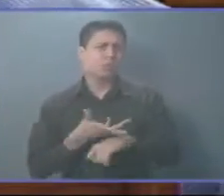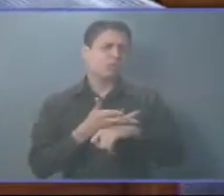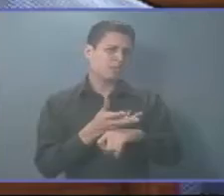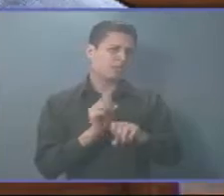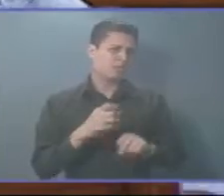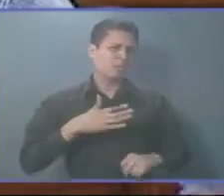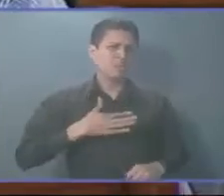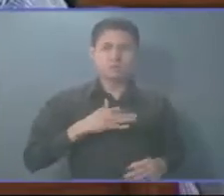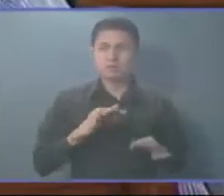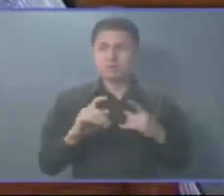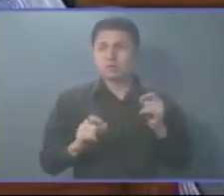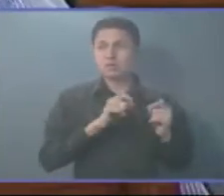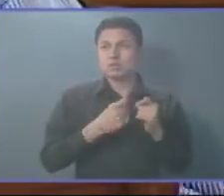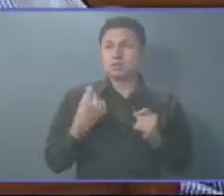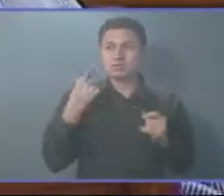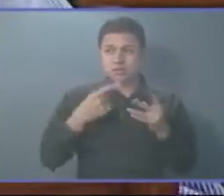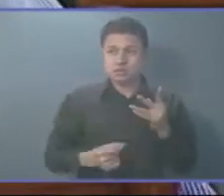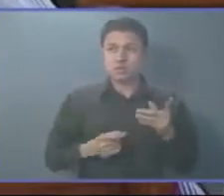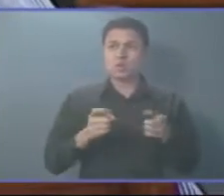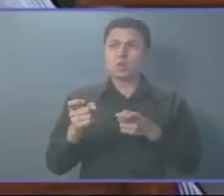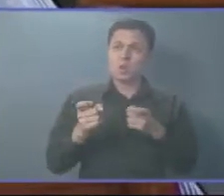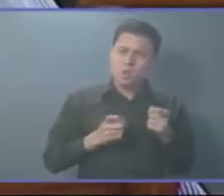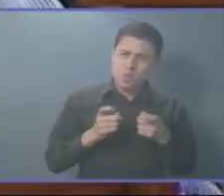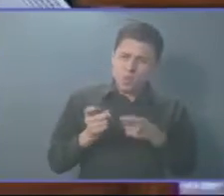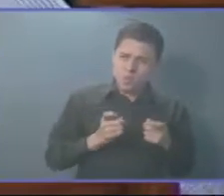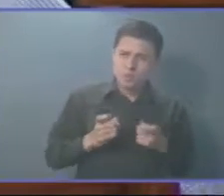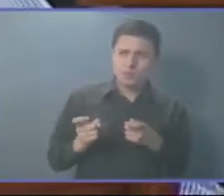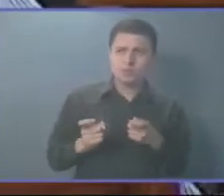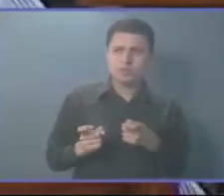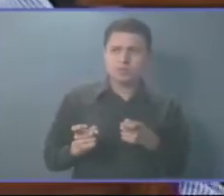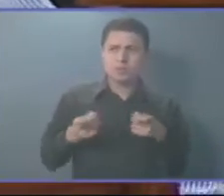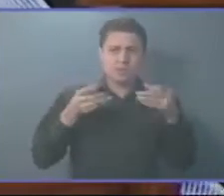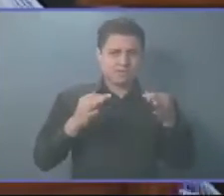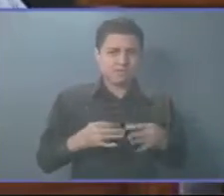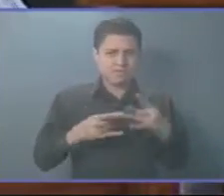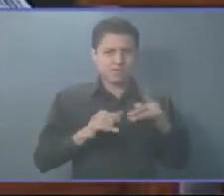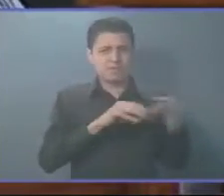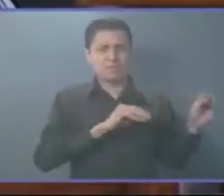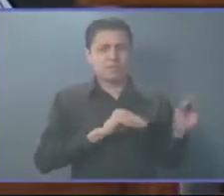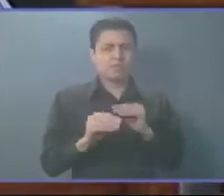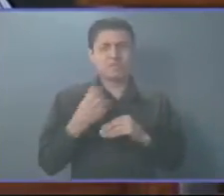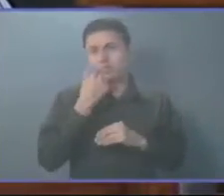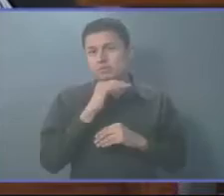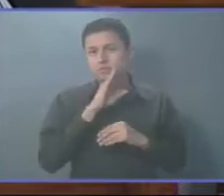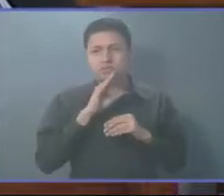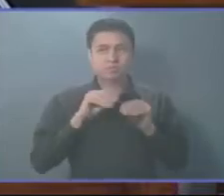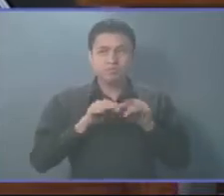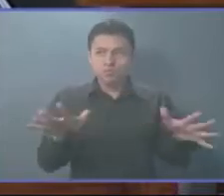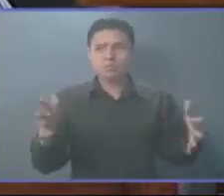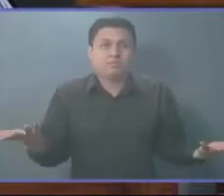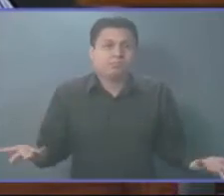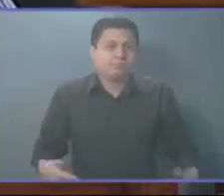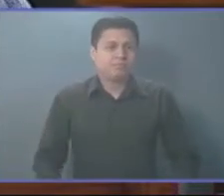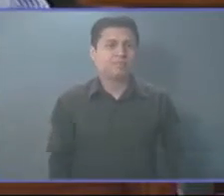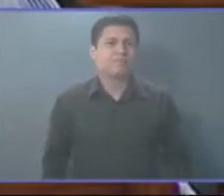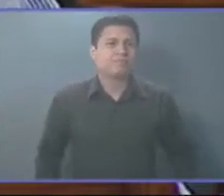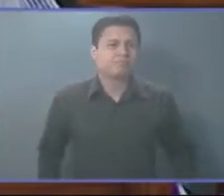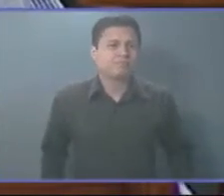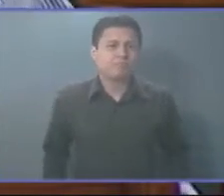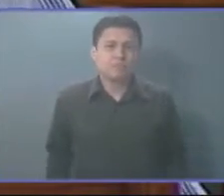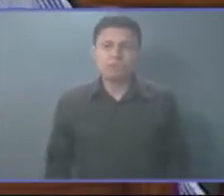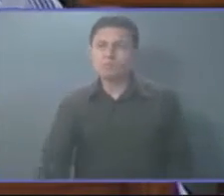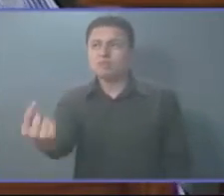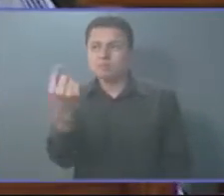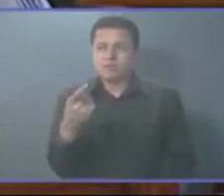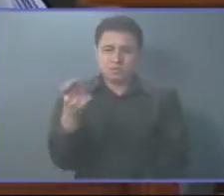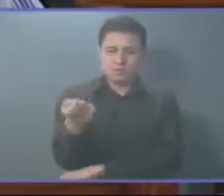tuviera, tal como tiene esta ley, controles y protocolos para que la gente no se contaminara. Los pescadores,